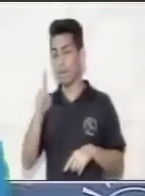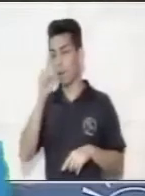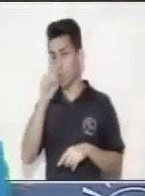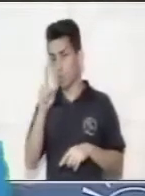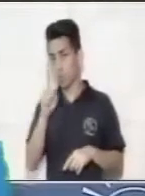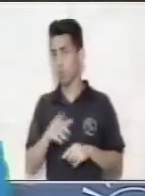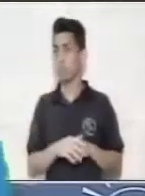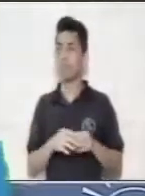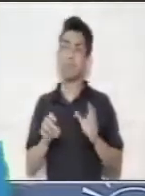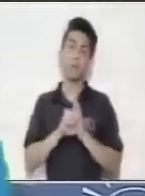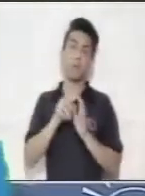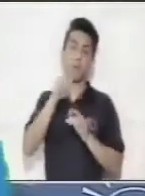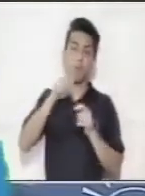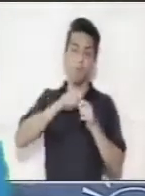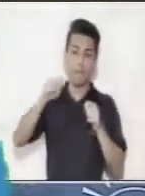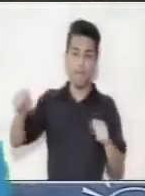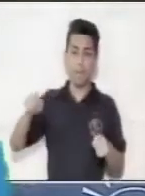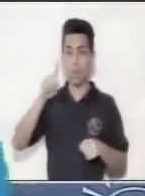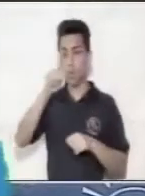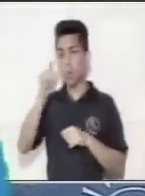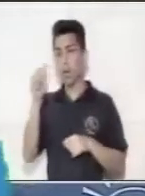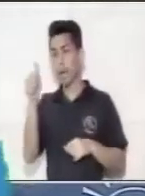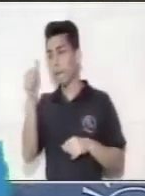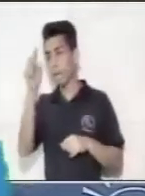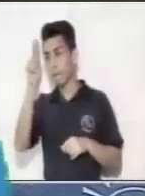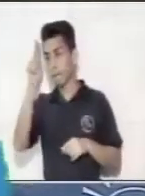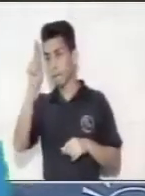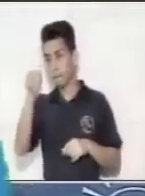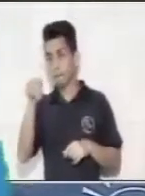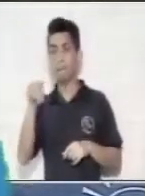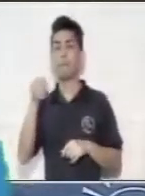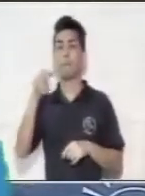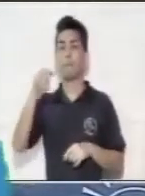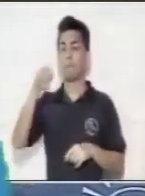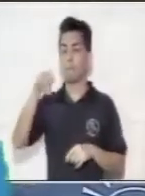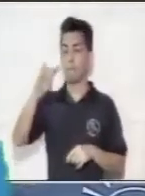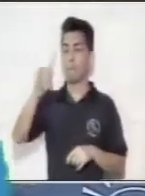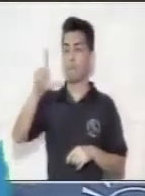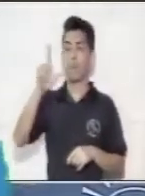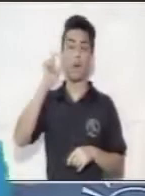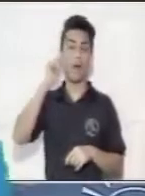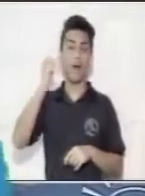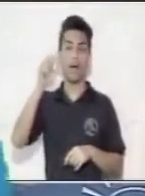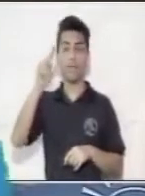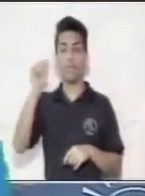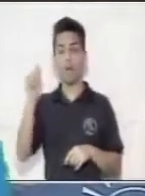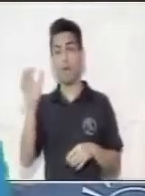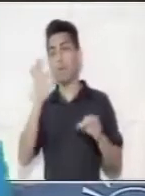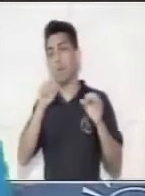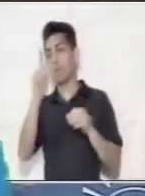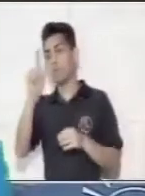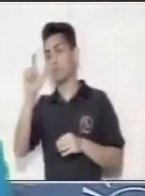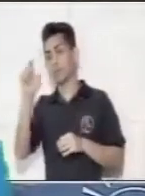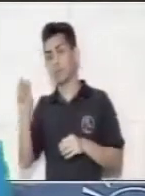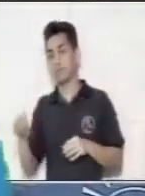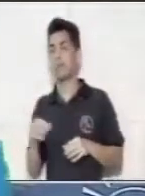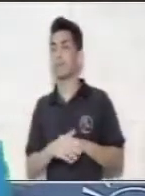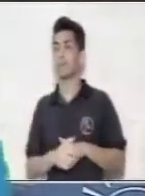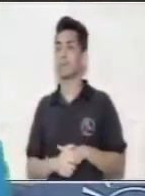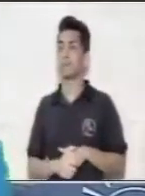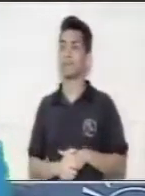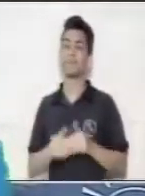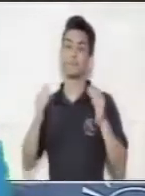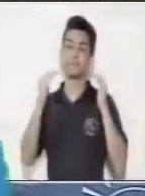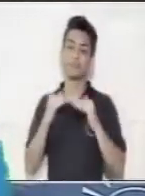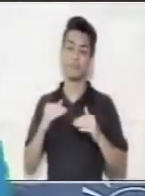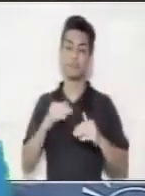1 metro, 1 pulgada, 1 centímetro. Podemos ver aquí estos dos tipos de vectores unitarios. Tenemos